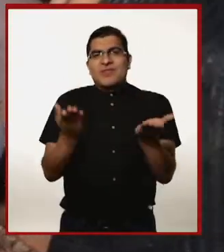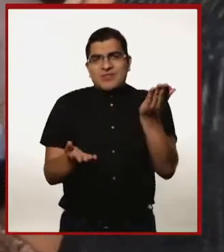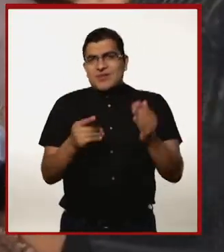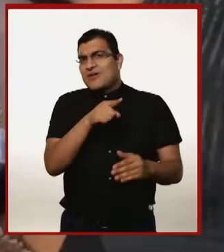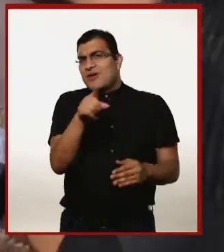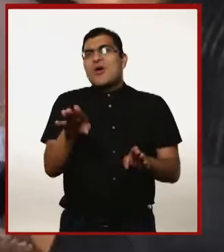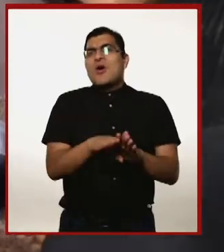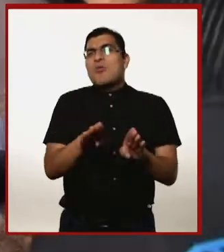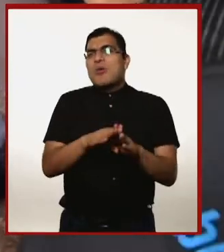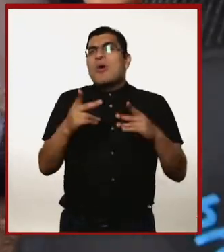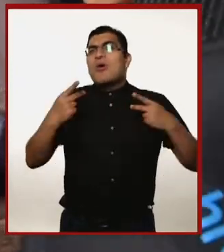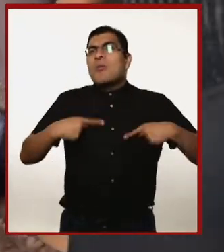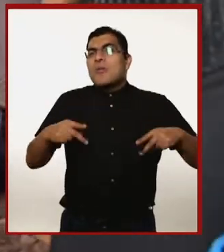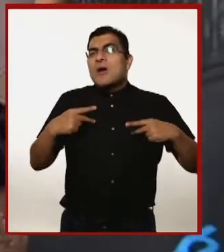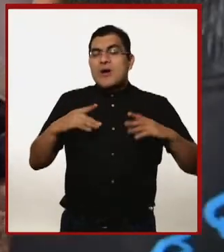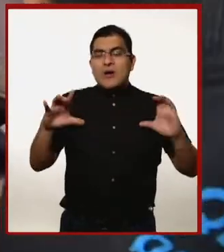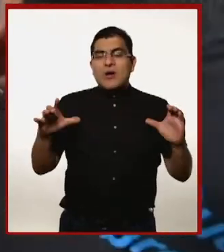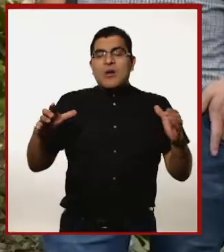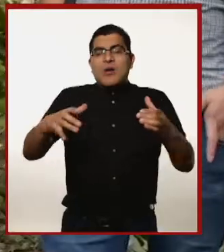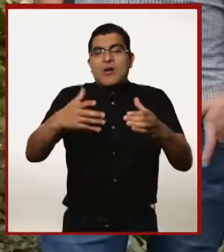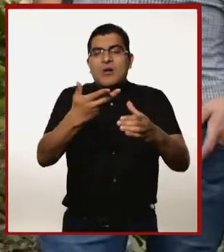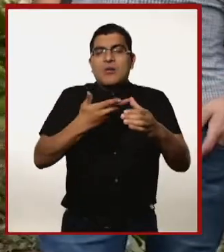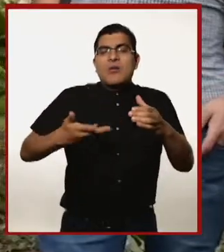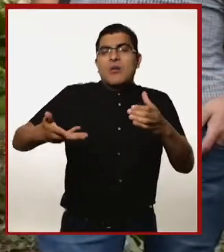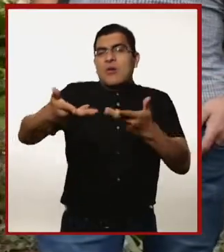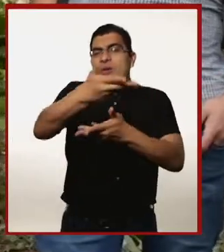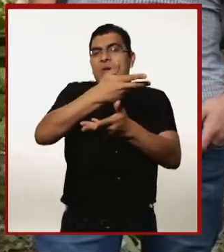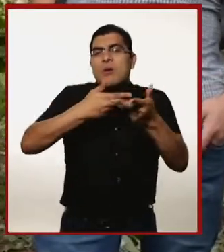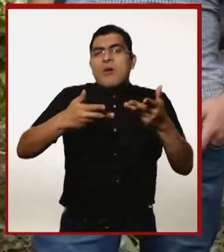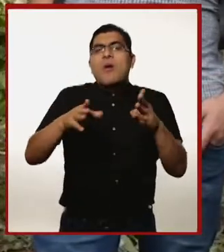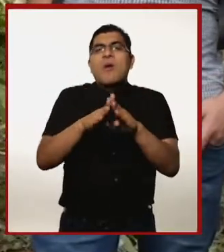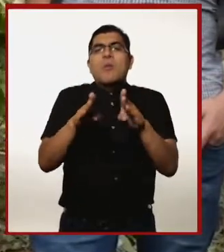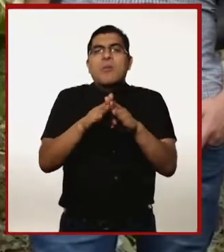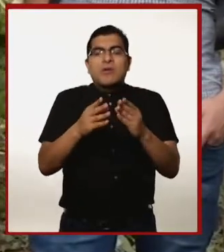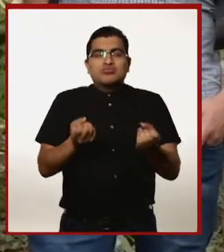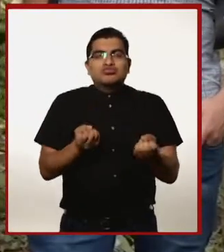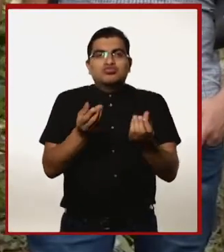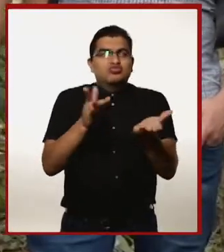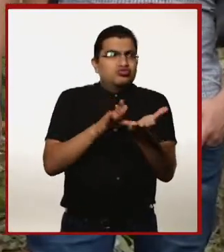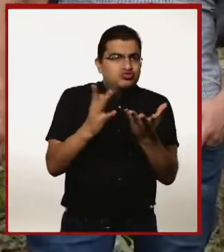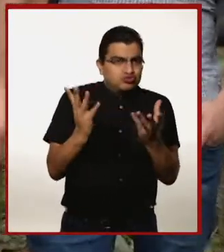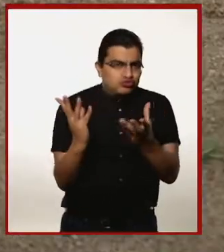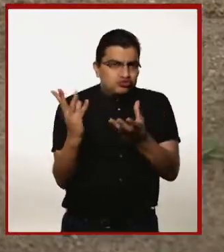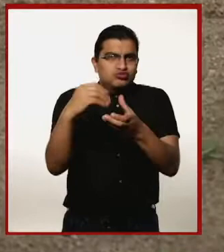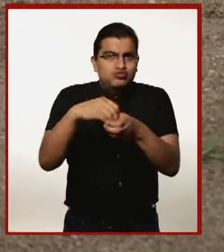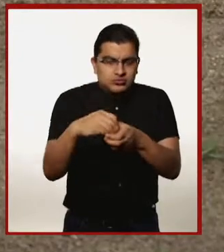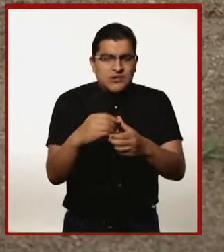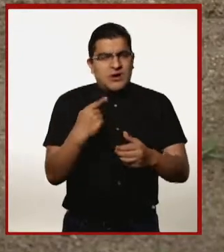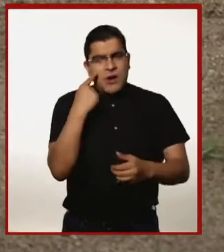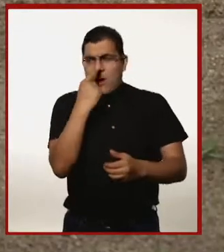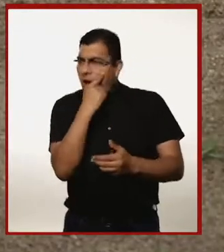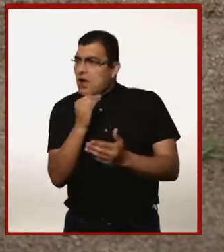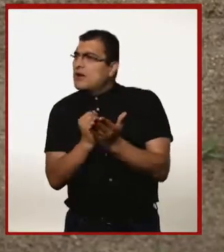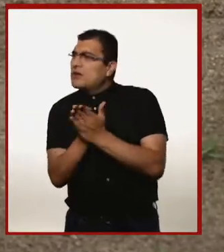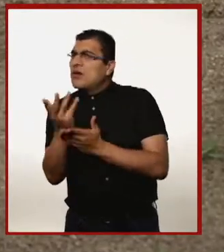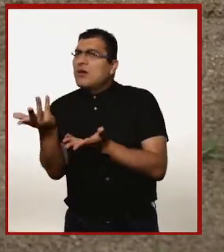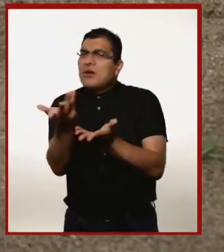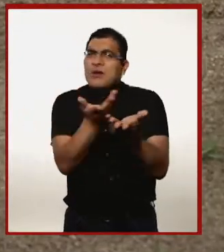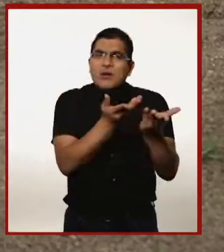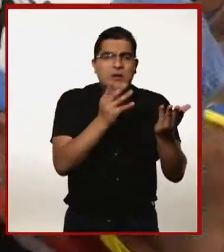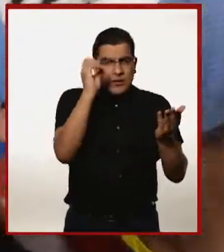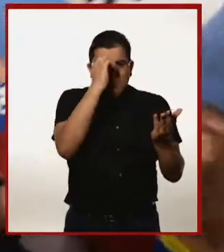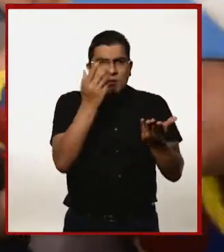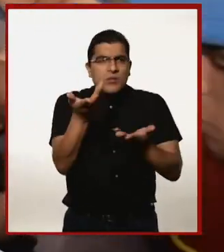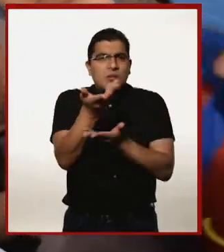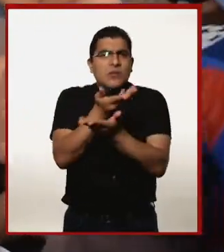bien depende de cómo la propia comunidad desarrolla, incluso promueve la inclusión en la toma de decisiones,